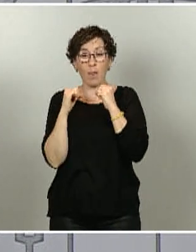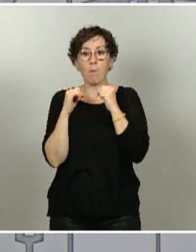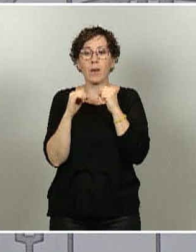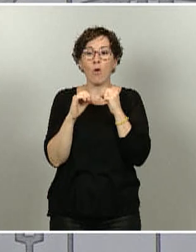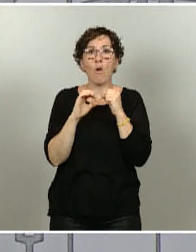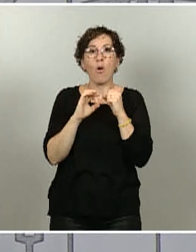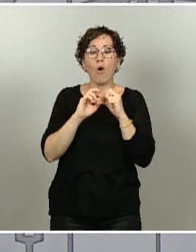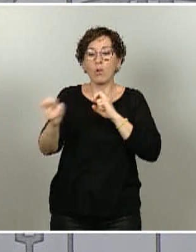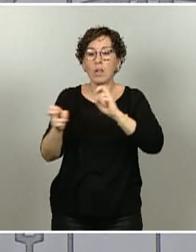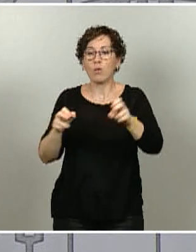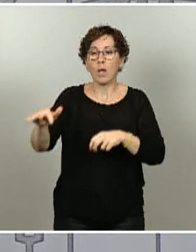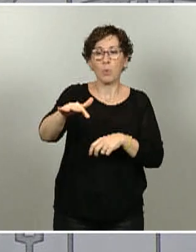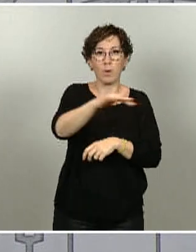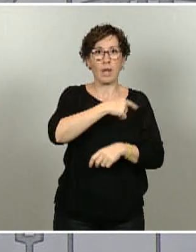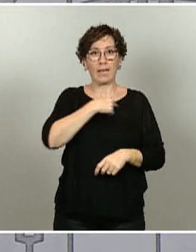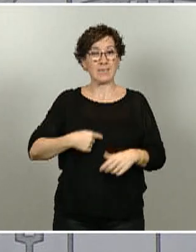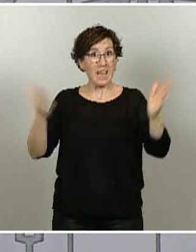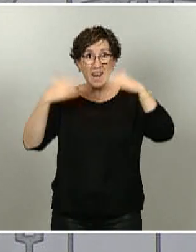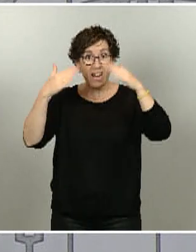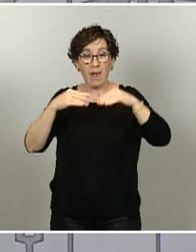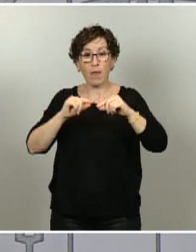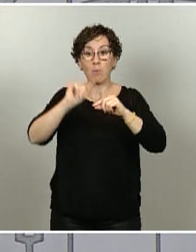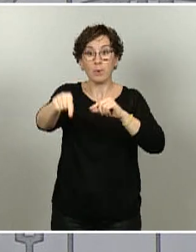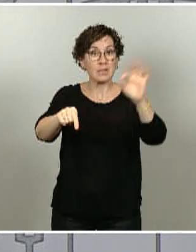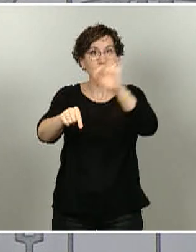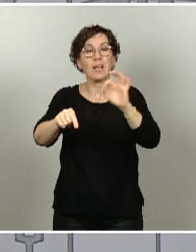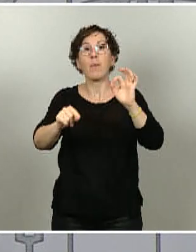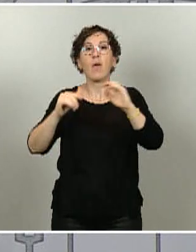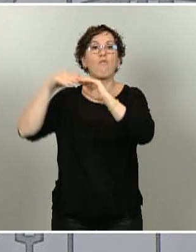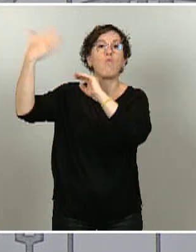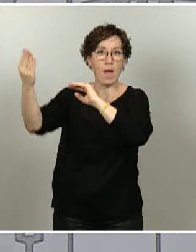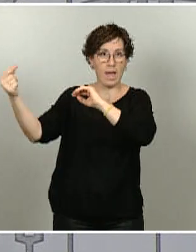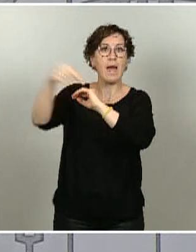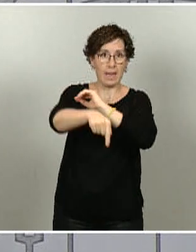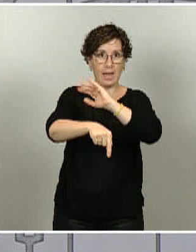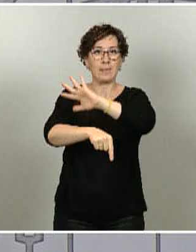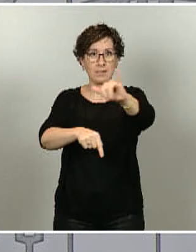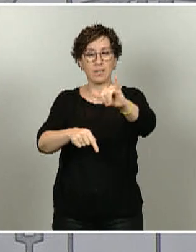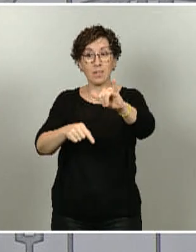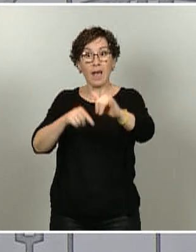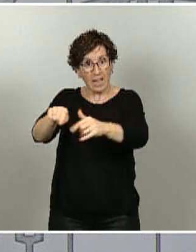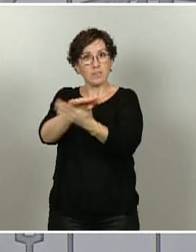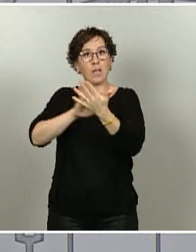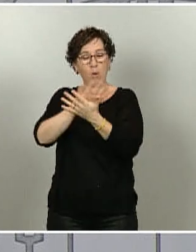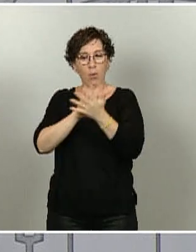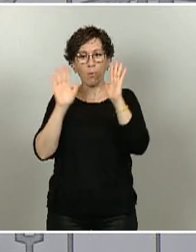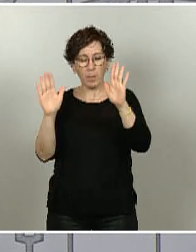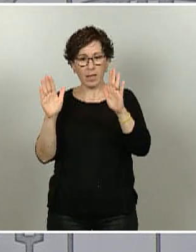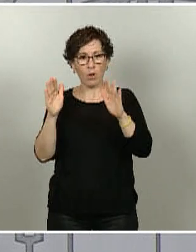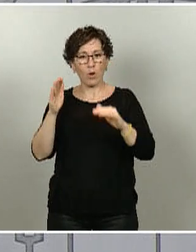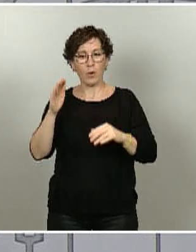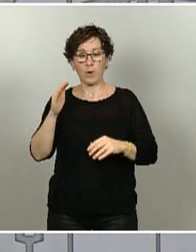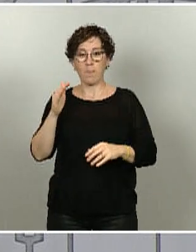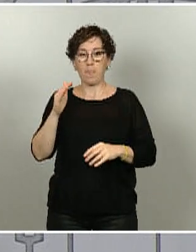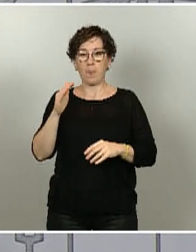importados, valorar si el riesgo de importación era diferente al de desde